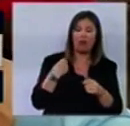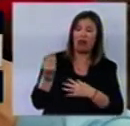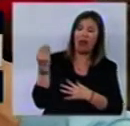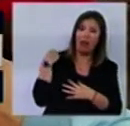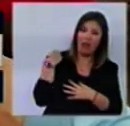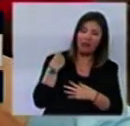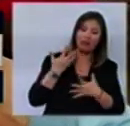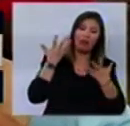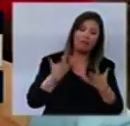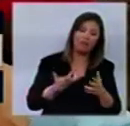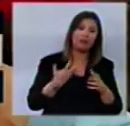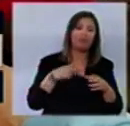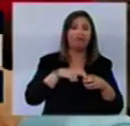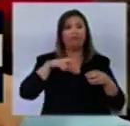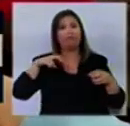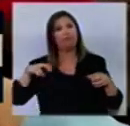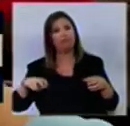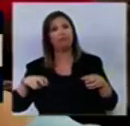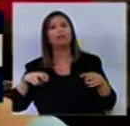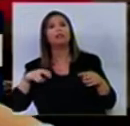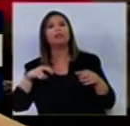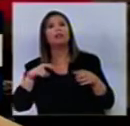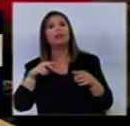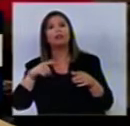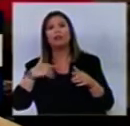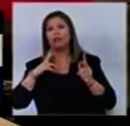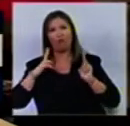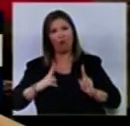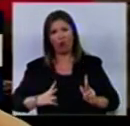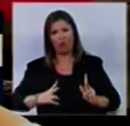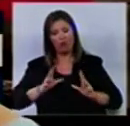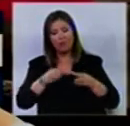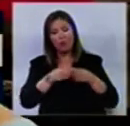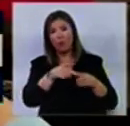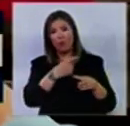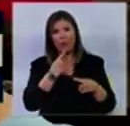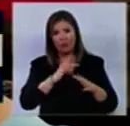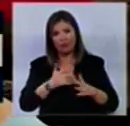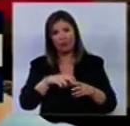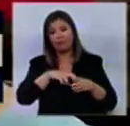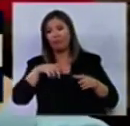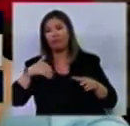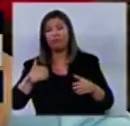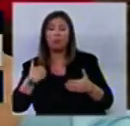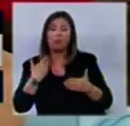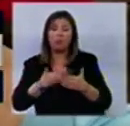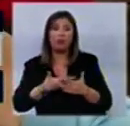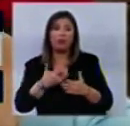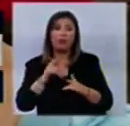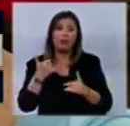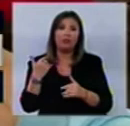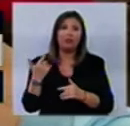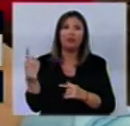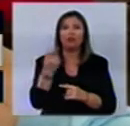la decisión que había tomado de desvincularse formalmente del partido él me manifestaba ahí algo que obviamente